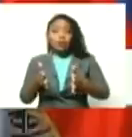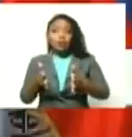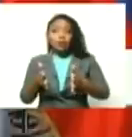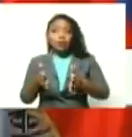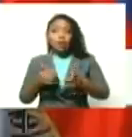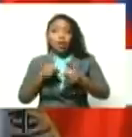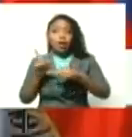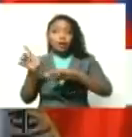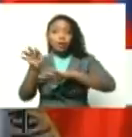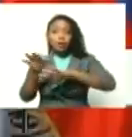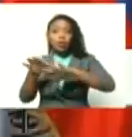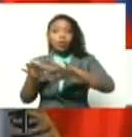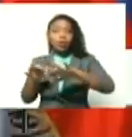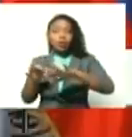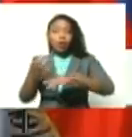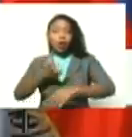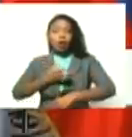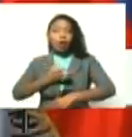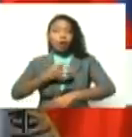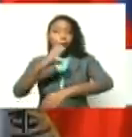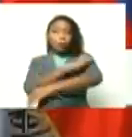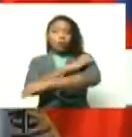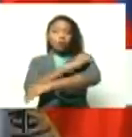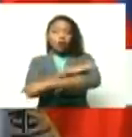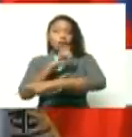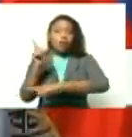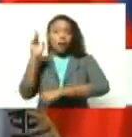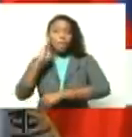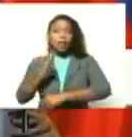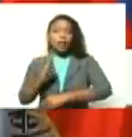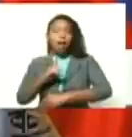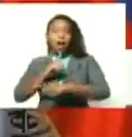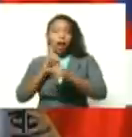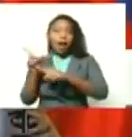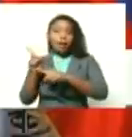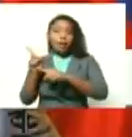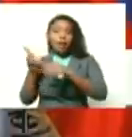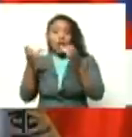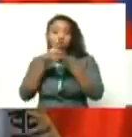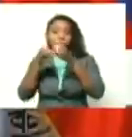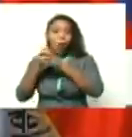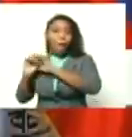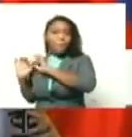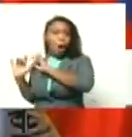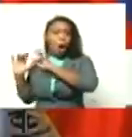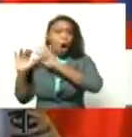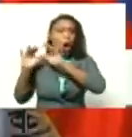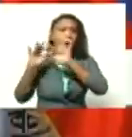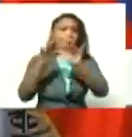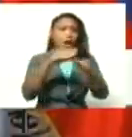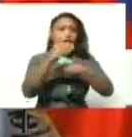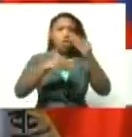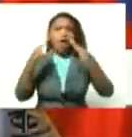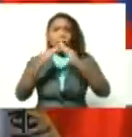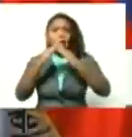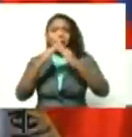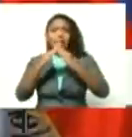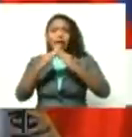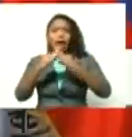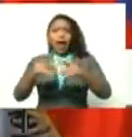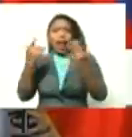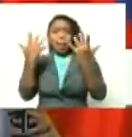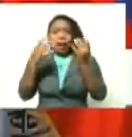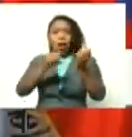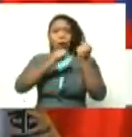en ese municipio Rojas, un alcalde de oposición en Barinas, bueno, esta horda llegó a esa casa, la asedió y con mandarrias en